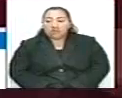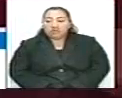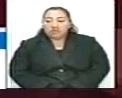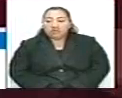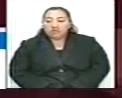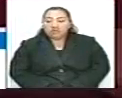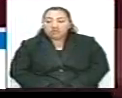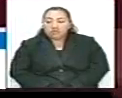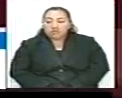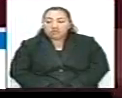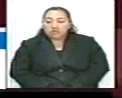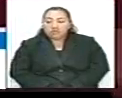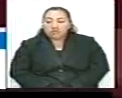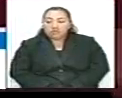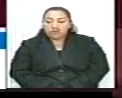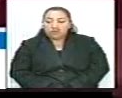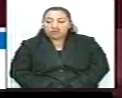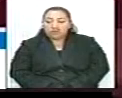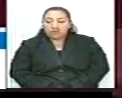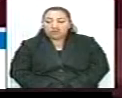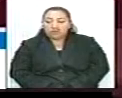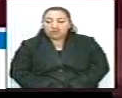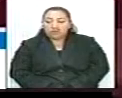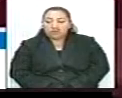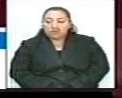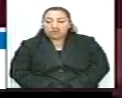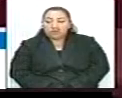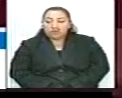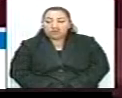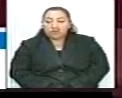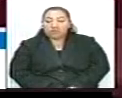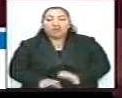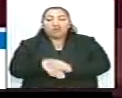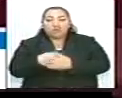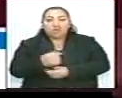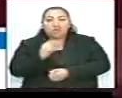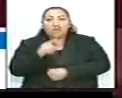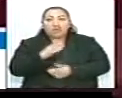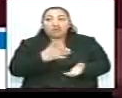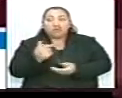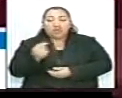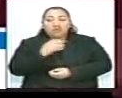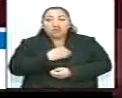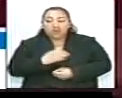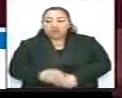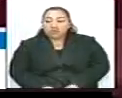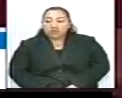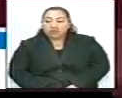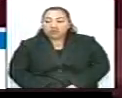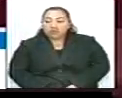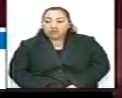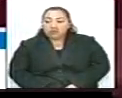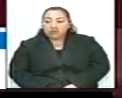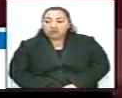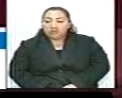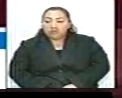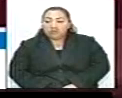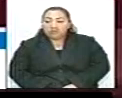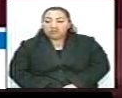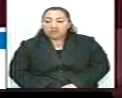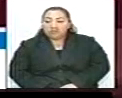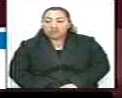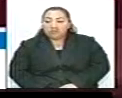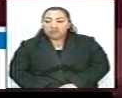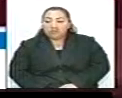pedido que ha salido del día de hoy. Y aprovecharemos también la oportunidad de esa invitación al ministro para ver qué